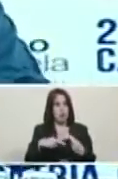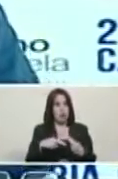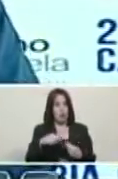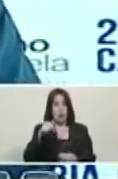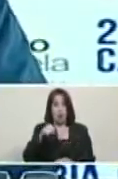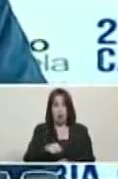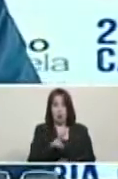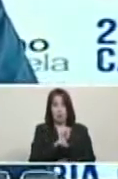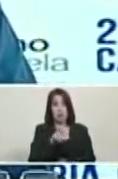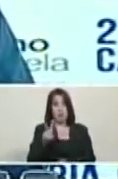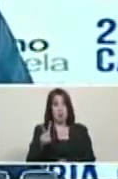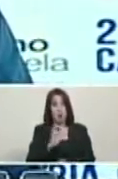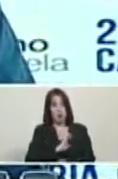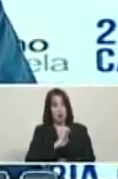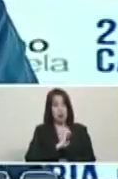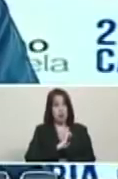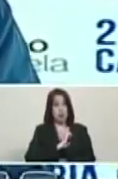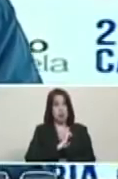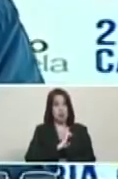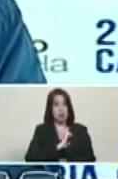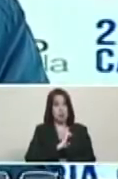hoy 22 de enero,